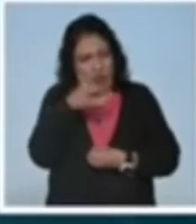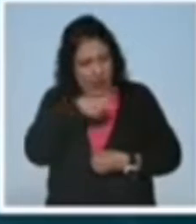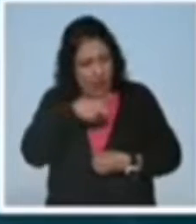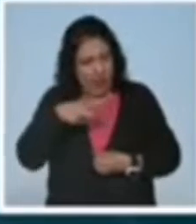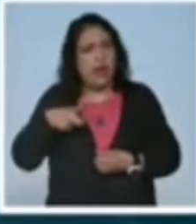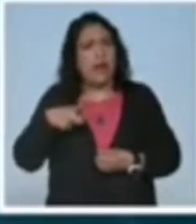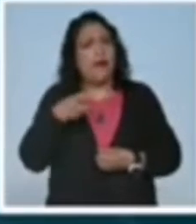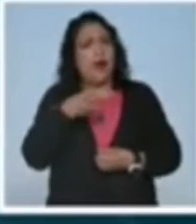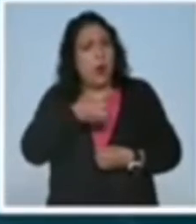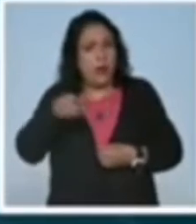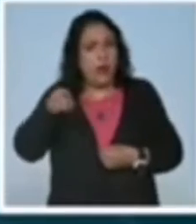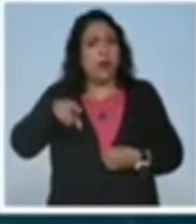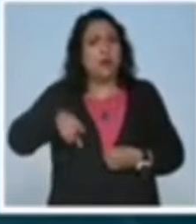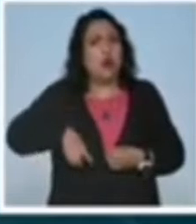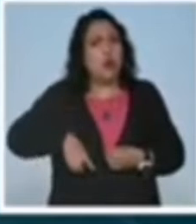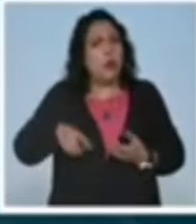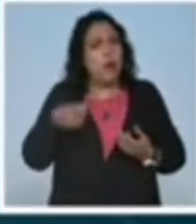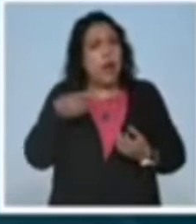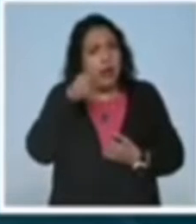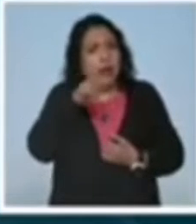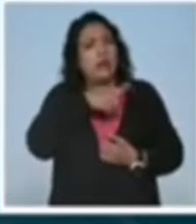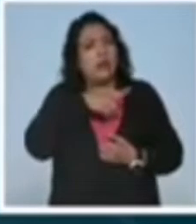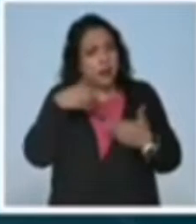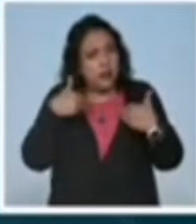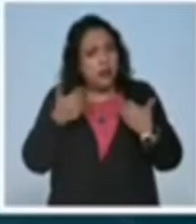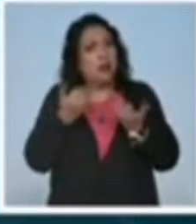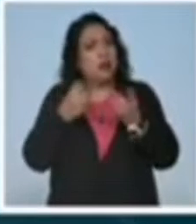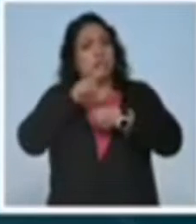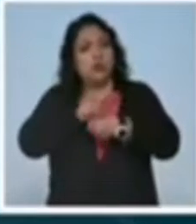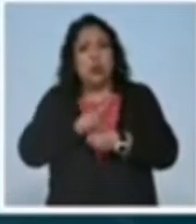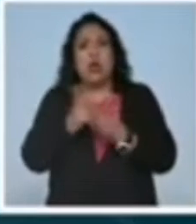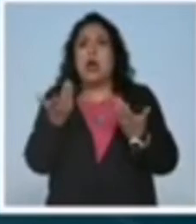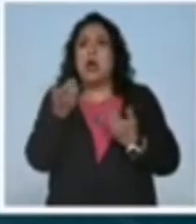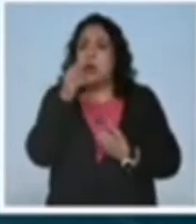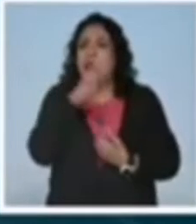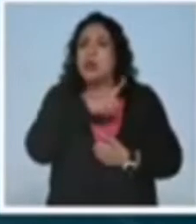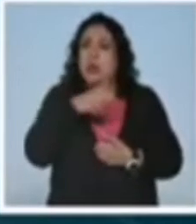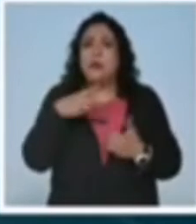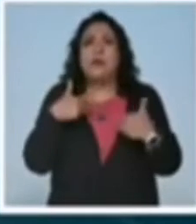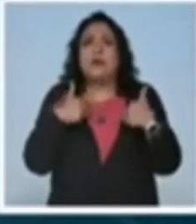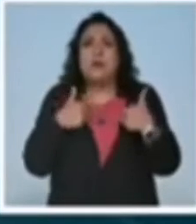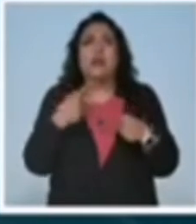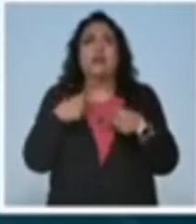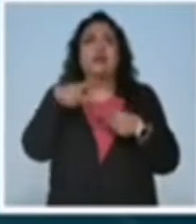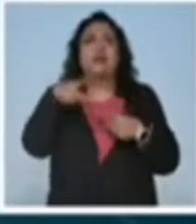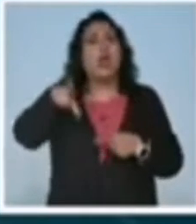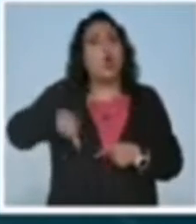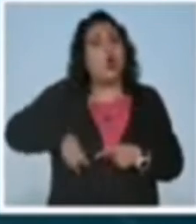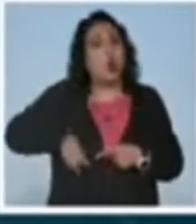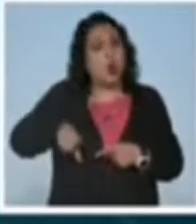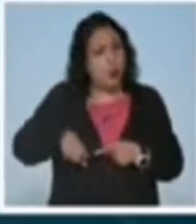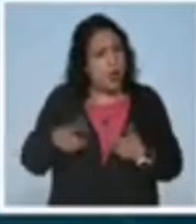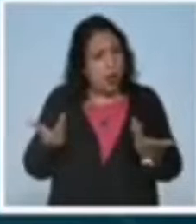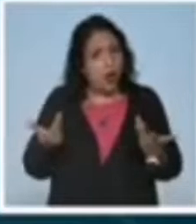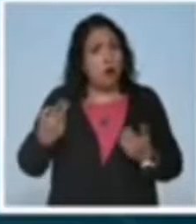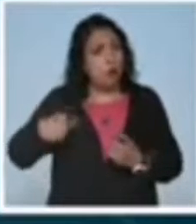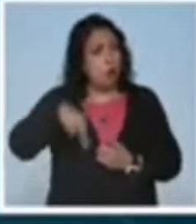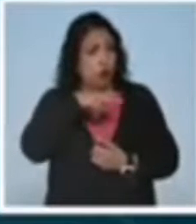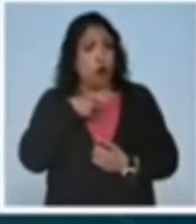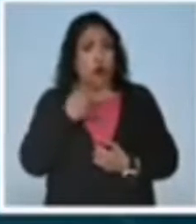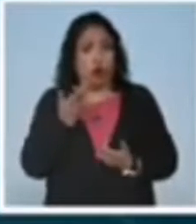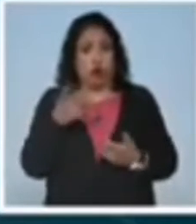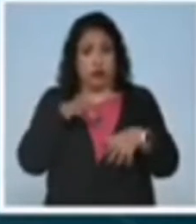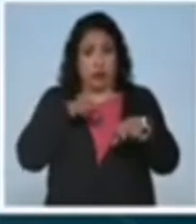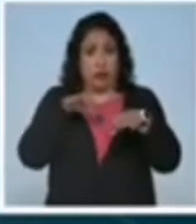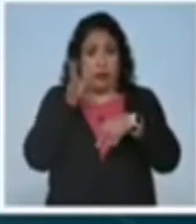deber del Estado. Así tiene que entenderlo la sociedad. Así tiene que entenderlo el gobierno. Nosotros, los